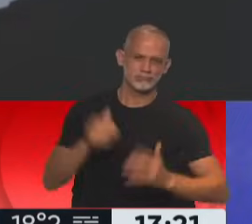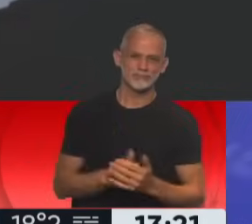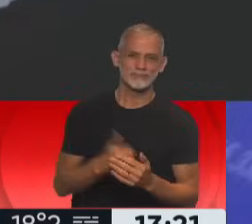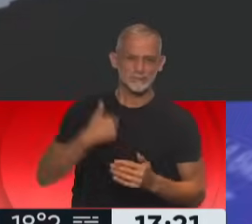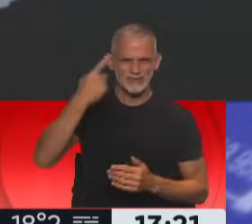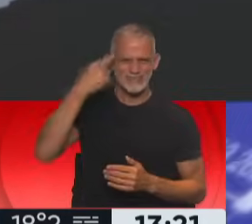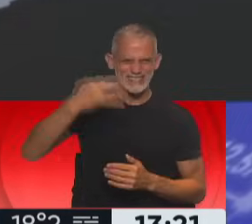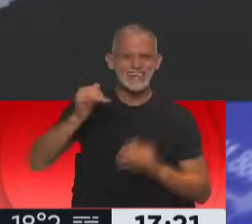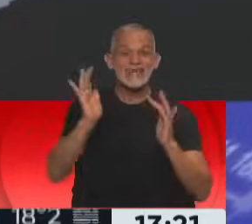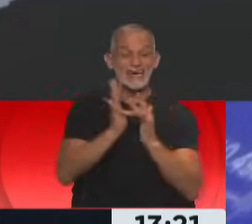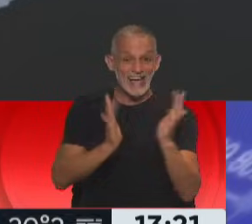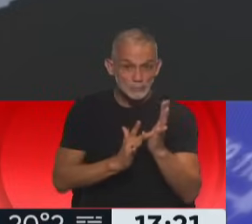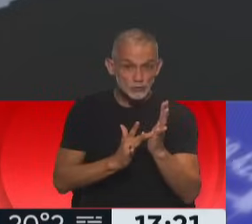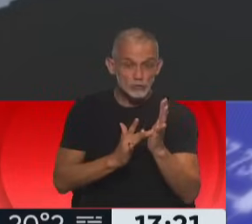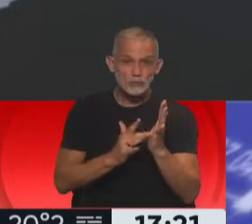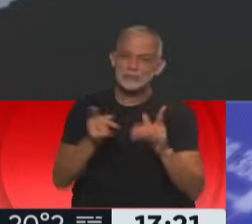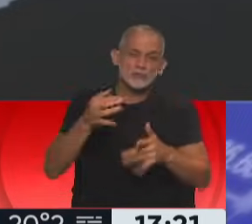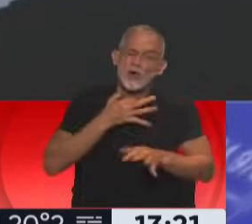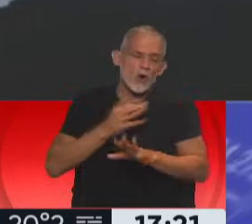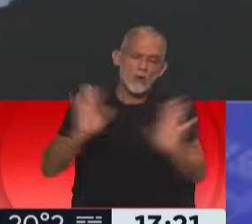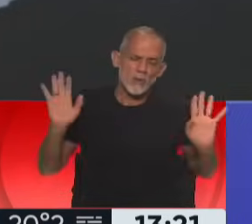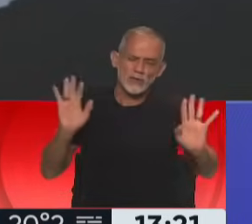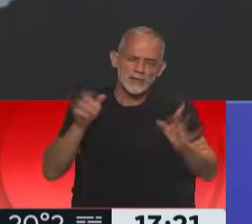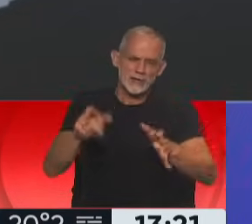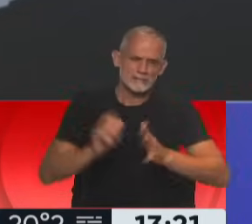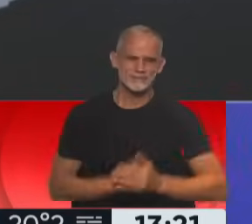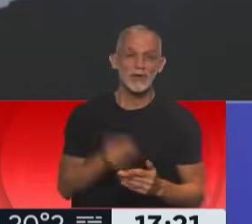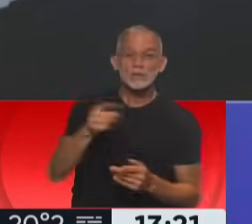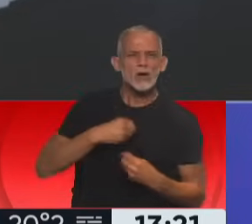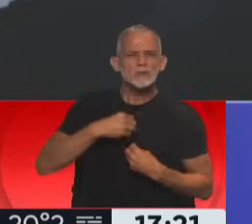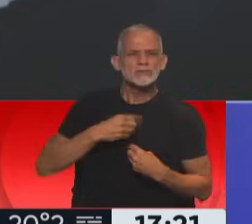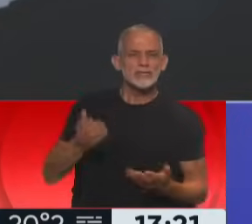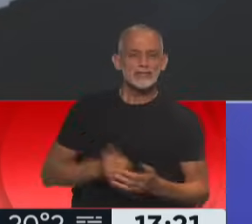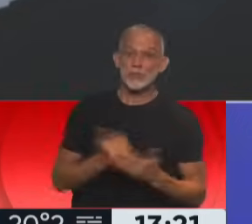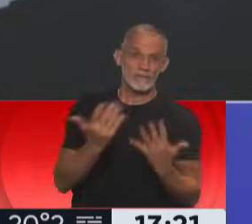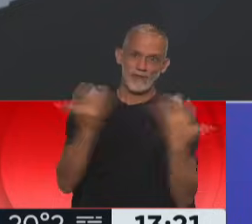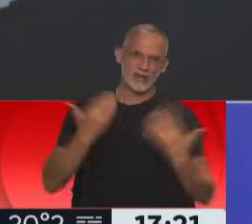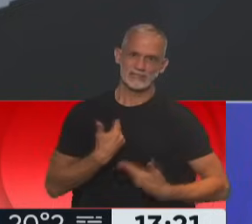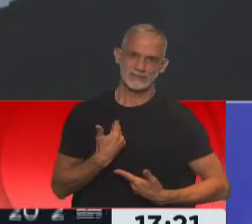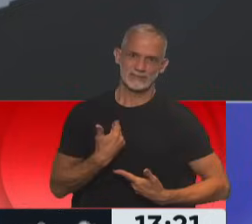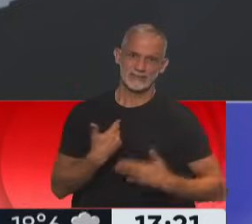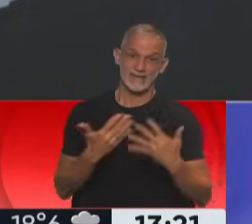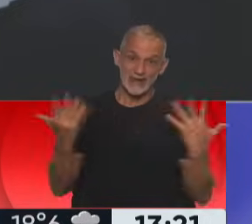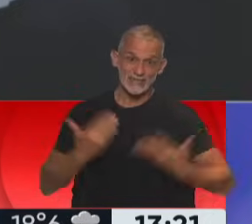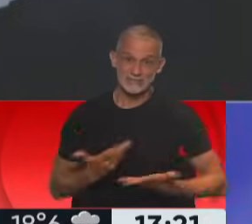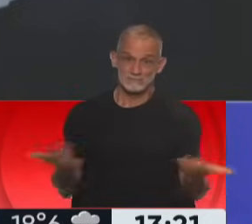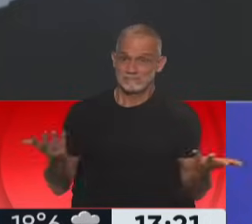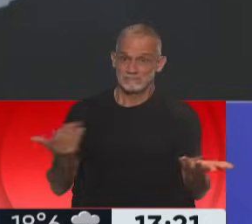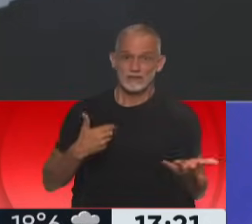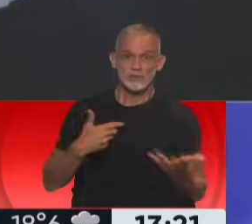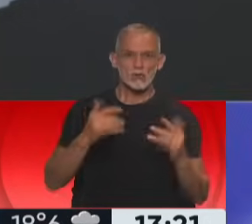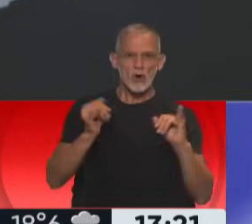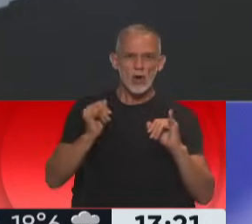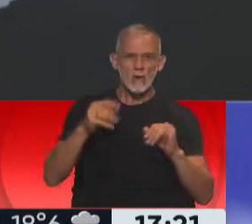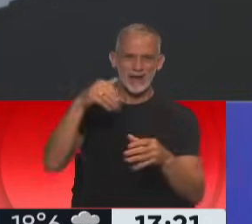sí. Y Jesús hizo lo que quiso. ¿Usted cómo lo sintió? Estoy feliz, pero como joven de